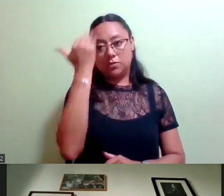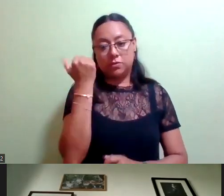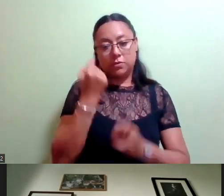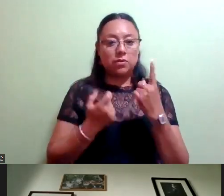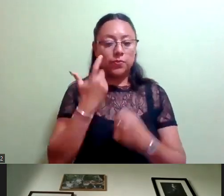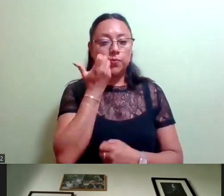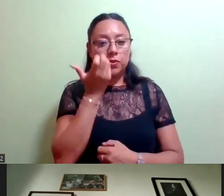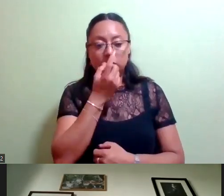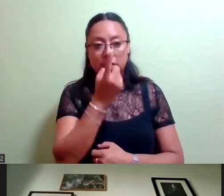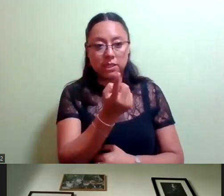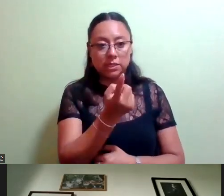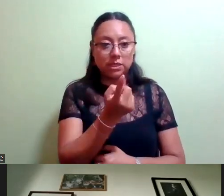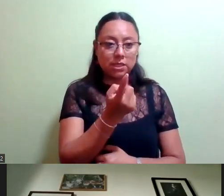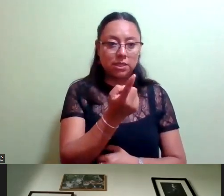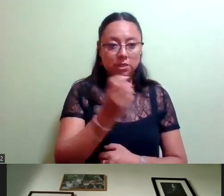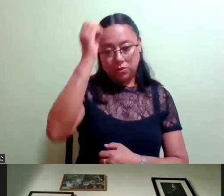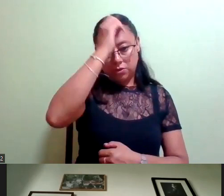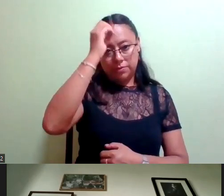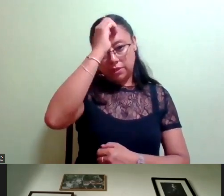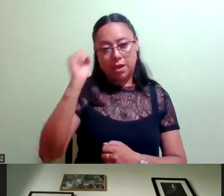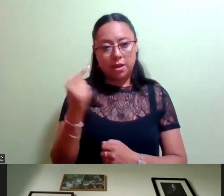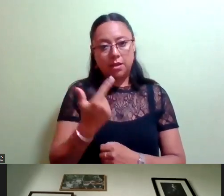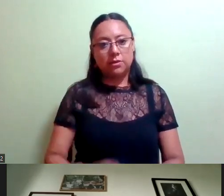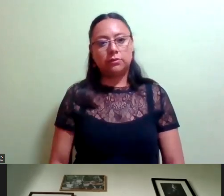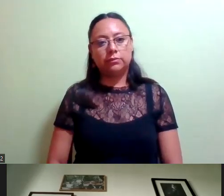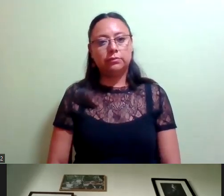hacer alguna observación.